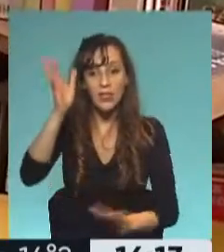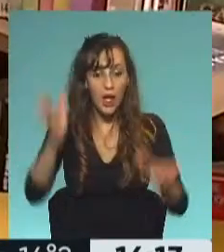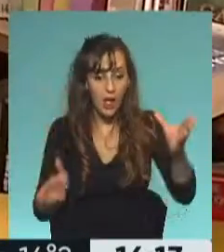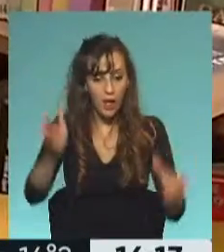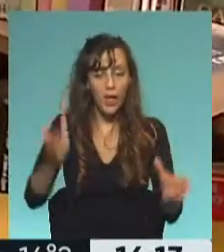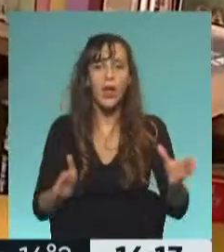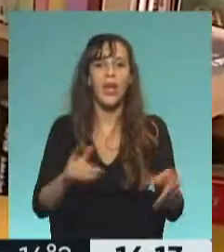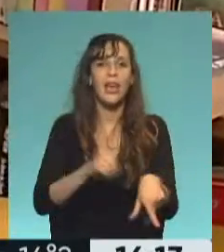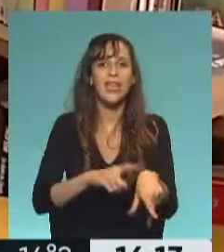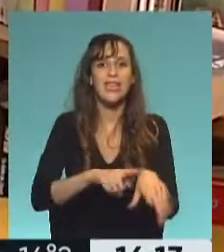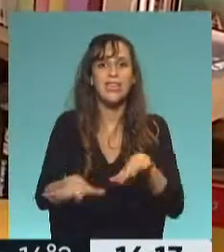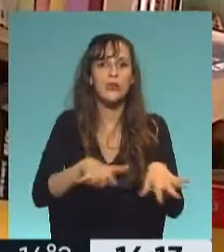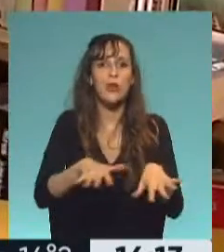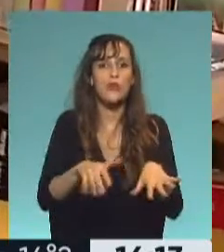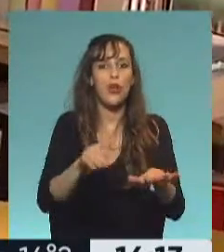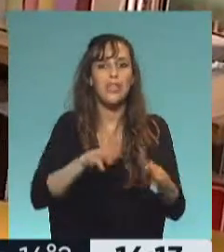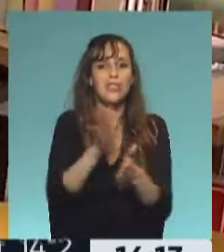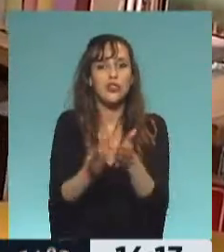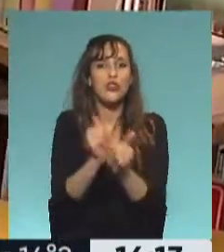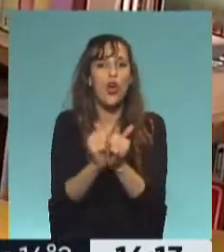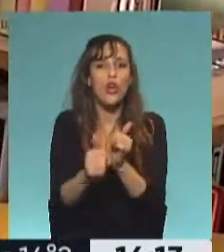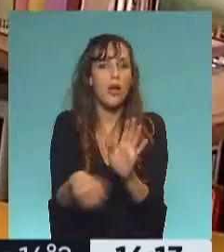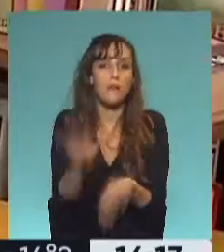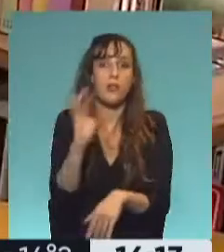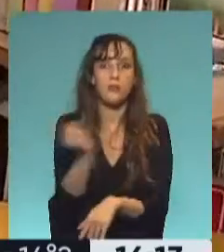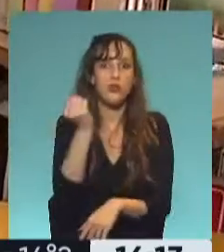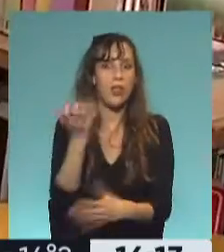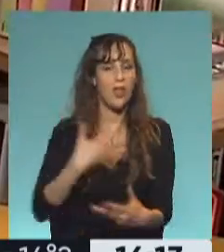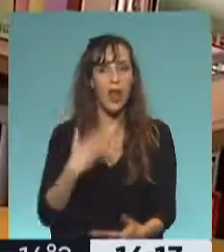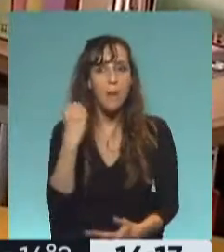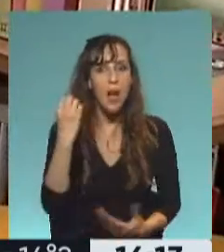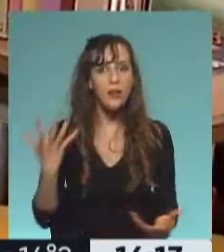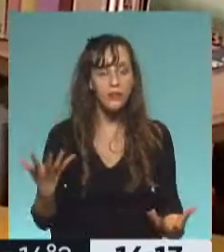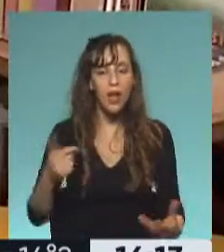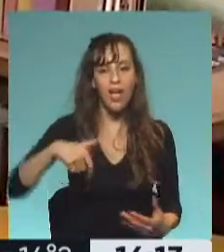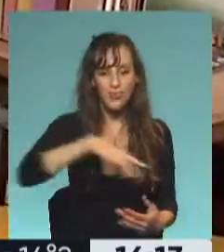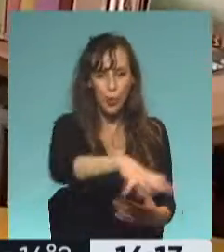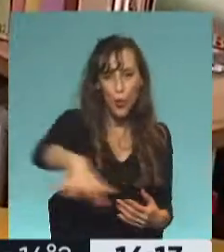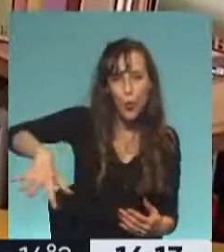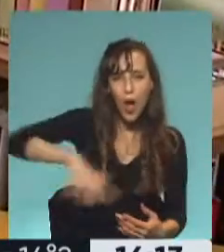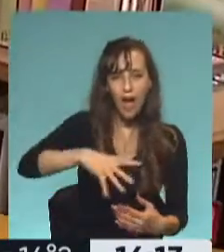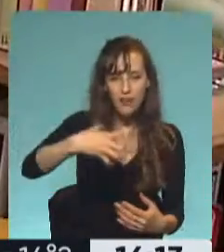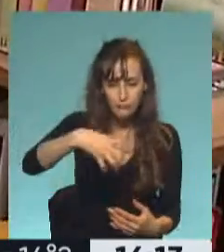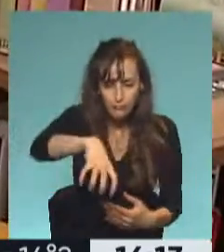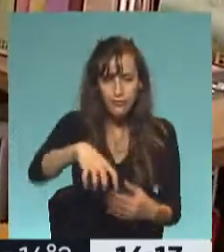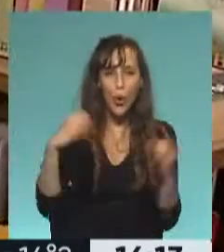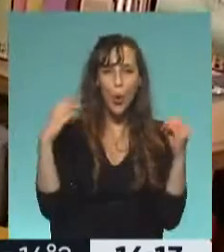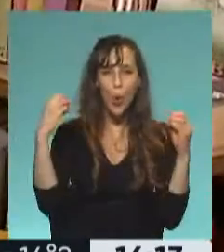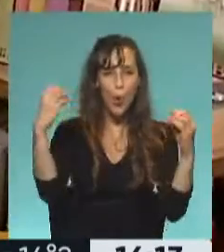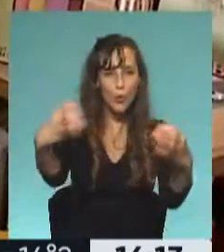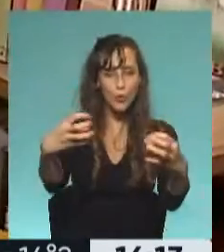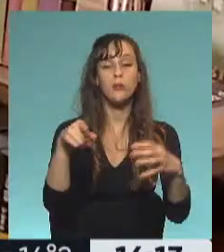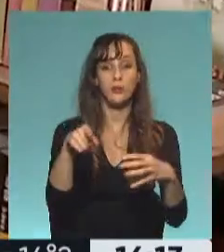más importantes de la patria, por el lugar donde está. No se olviden que esto es la manzana de las luces. Claro. El pensamiento de la